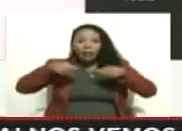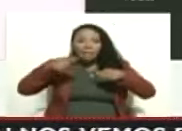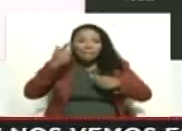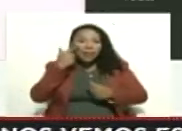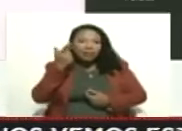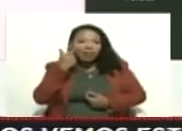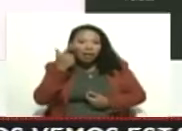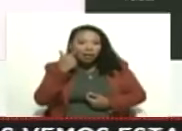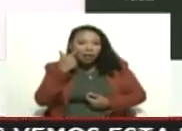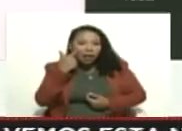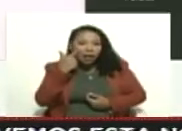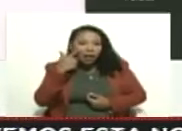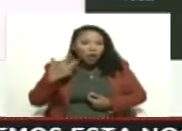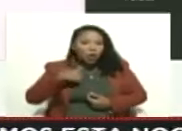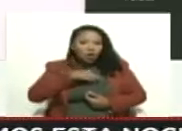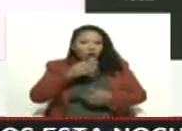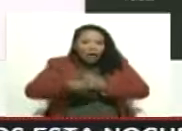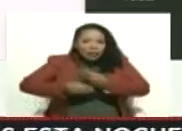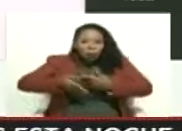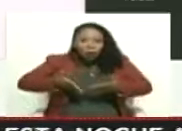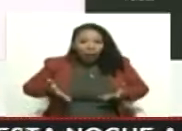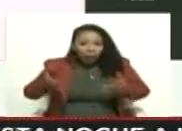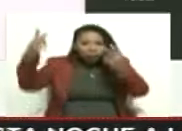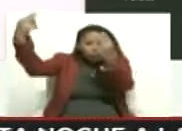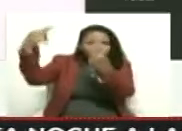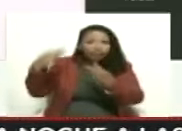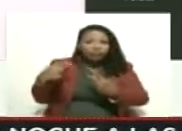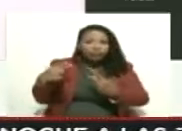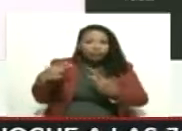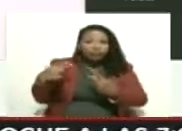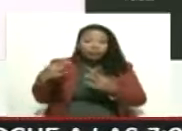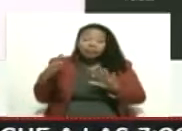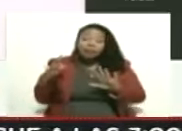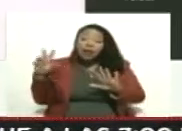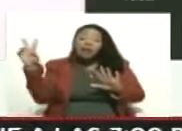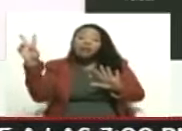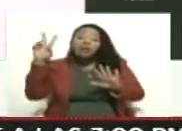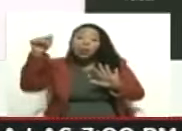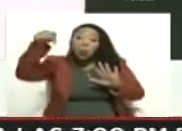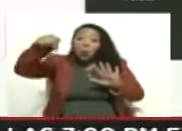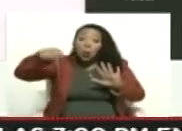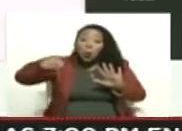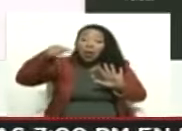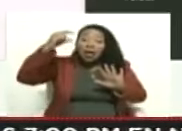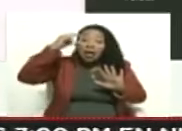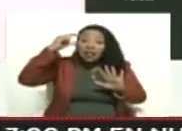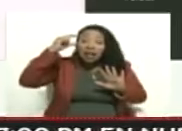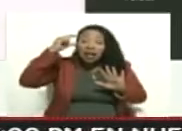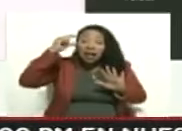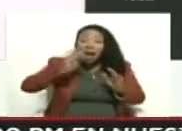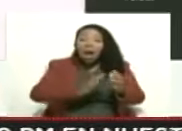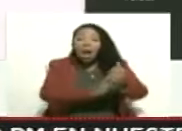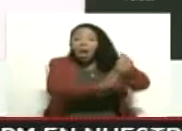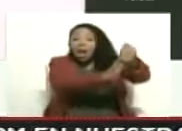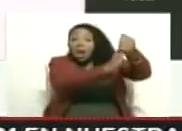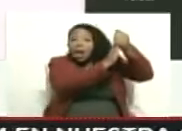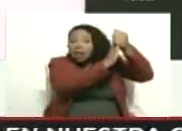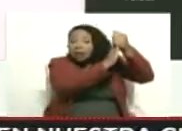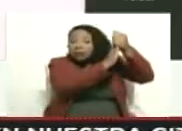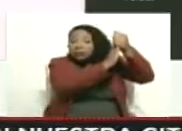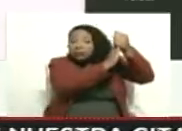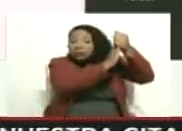nuestro país modestia parte Venezuela hoy día es vanguardia de